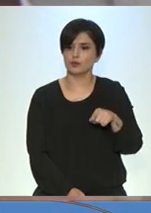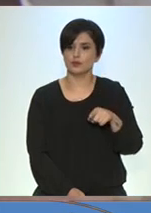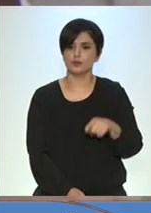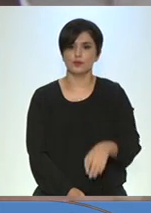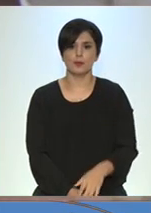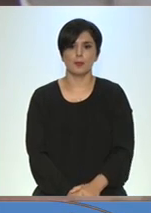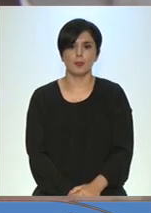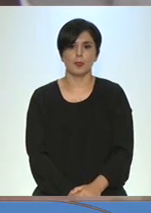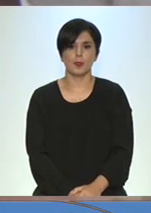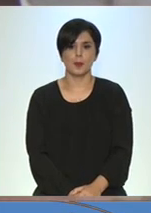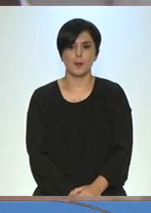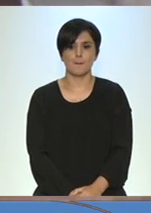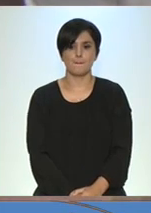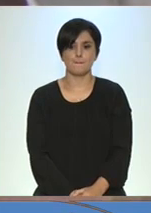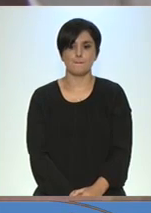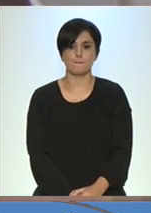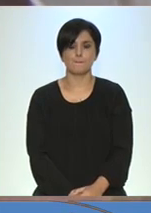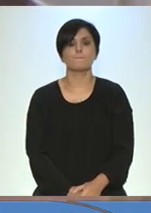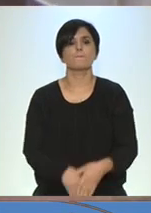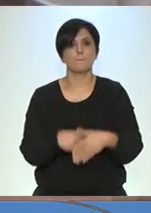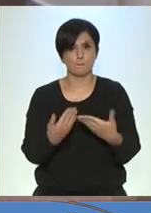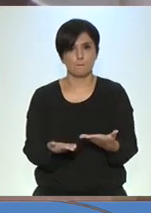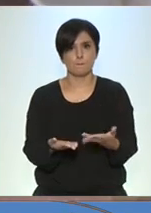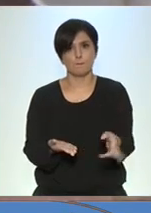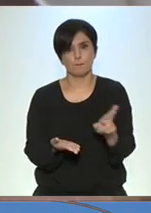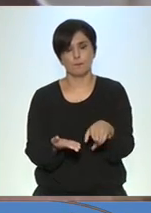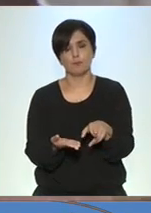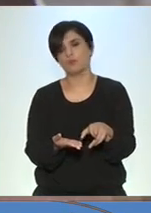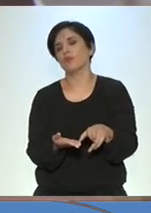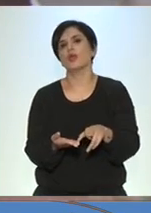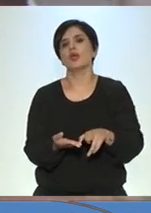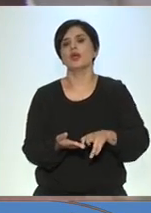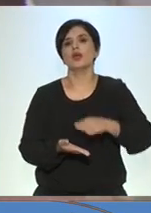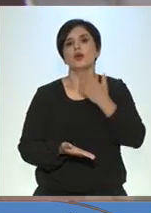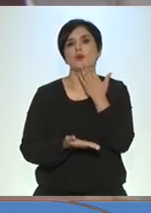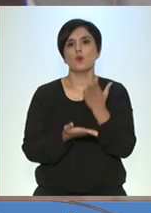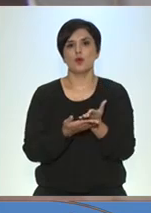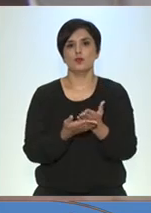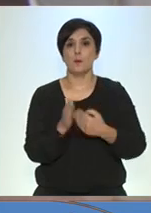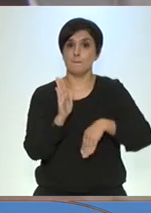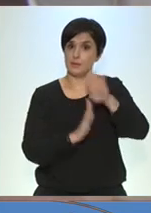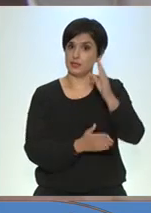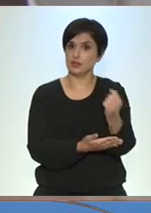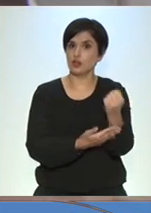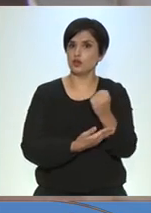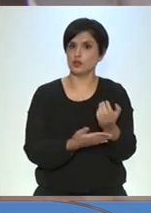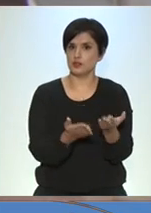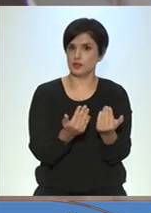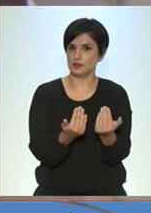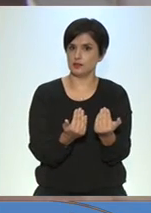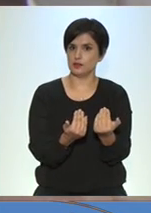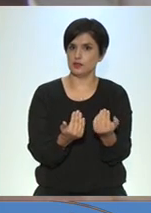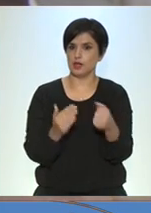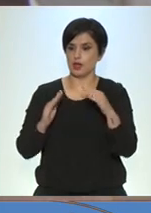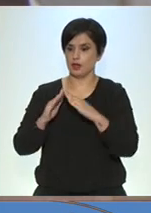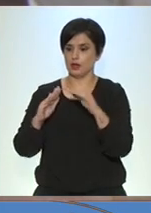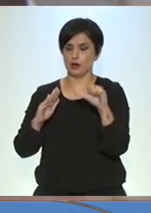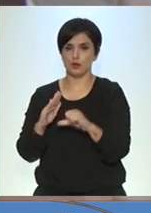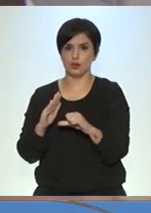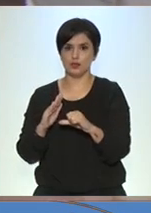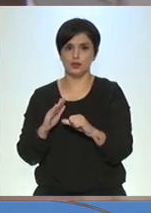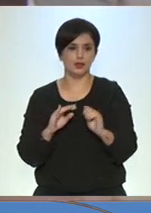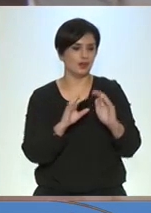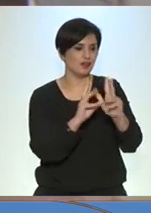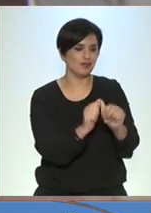Presidenta, para poder terminar. Es decir, cuando se necesita más la ayuda, que es cuando se vuelve a las cuarentenas, estas